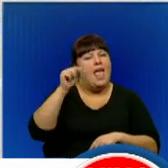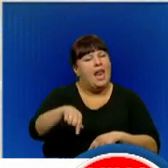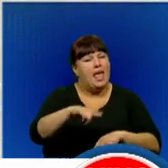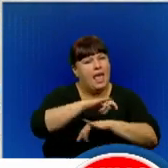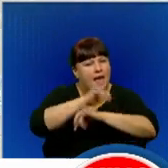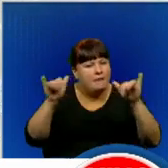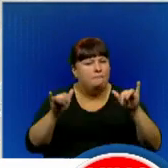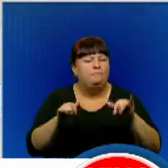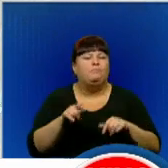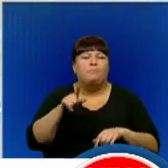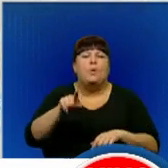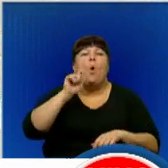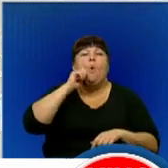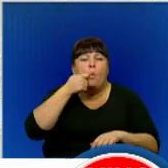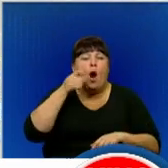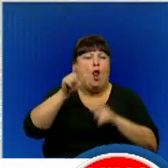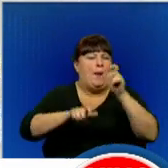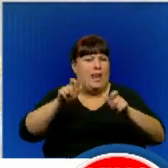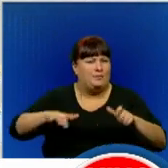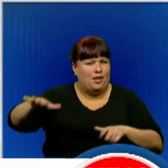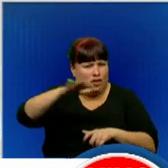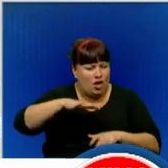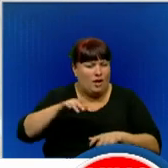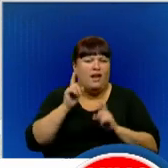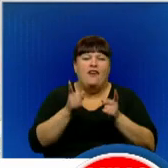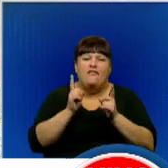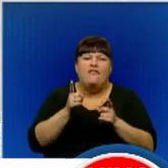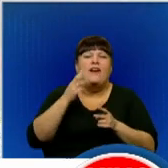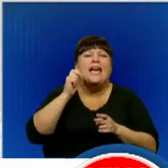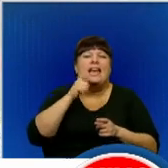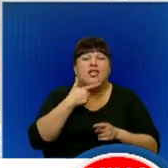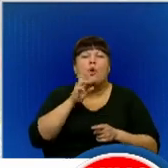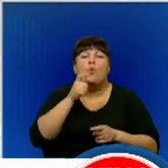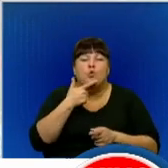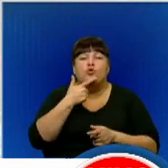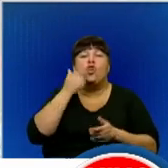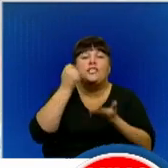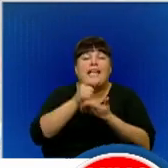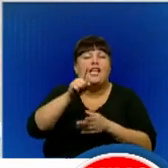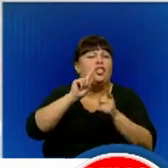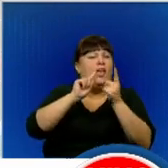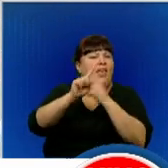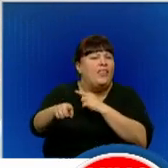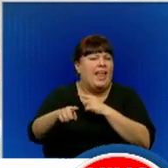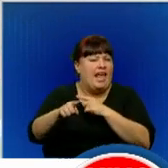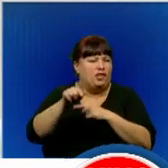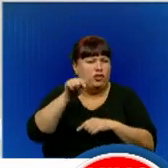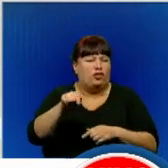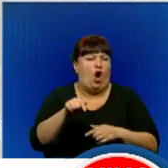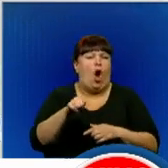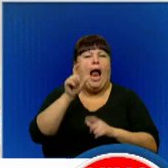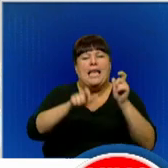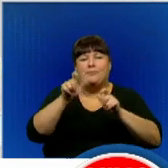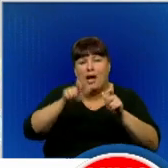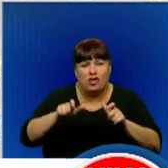decirles que esto es bueno para la ciudadanía manteniendo ingresos brutos y sellos que impactan de manera directa al